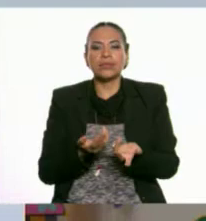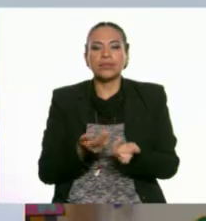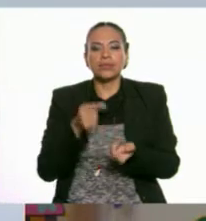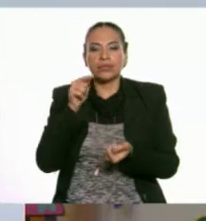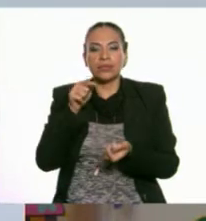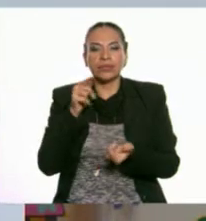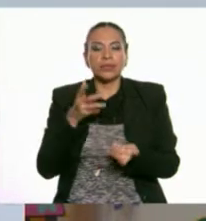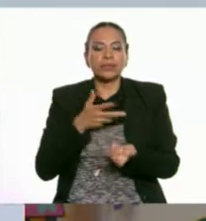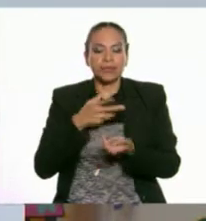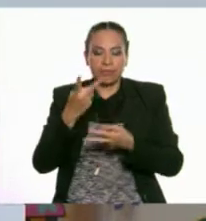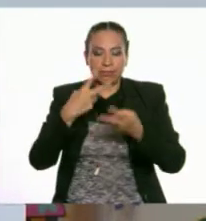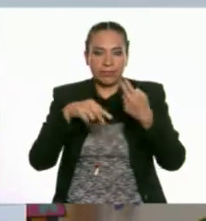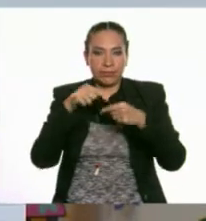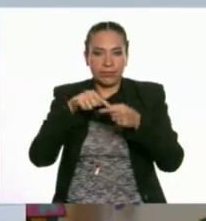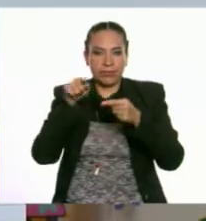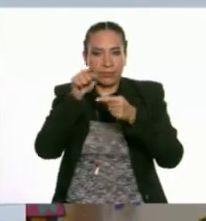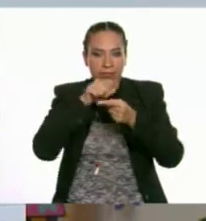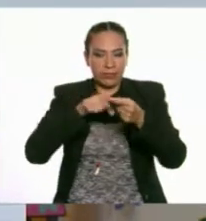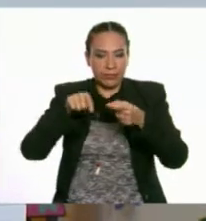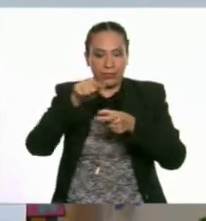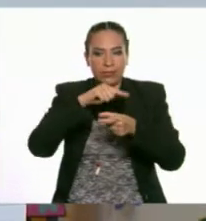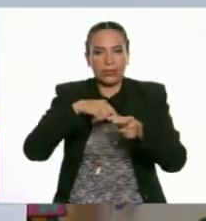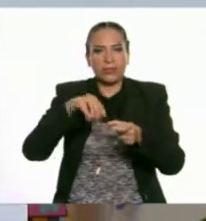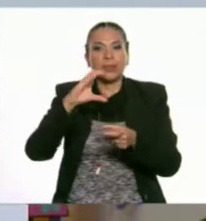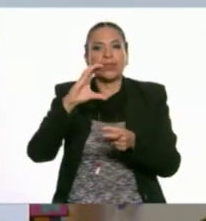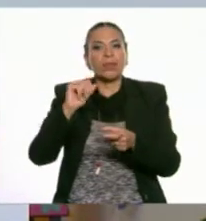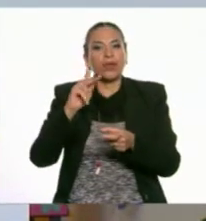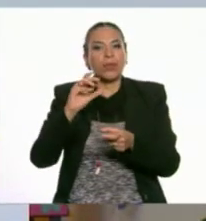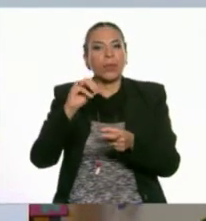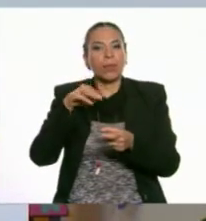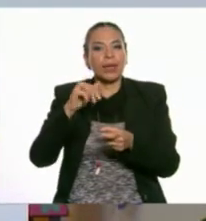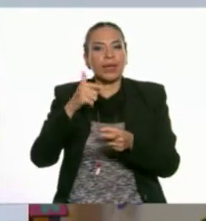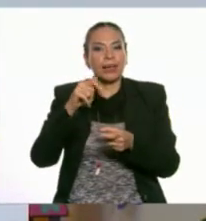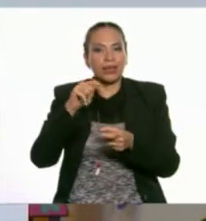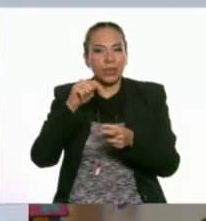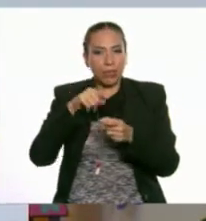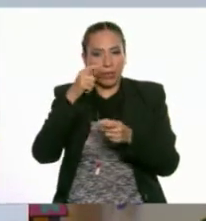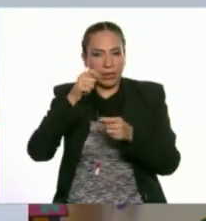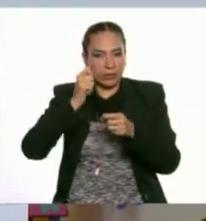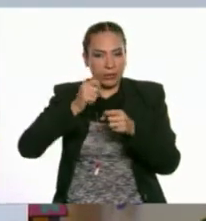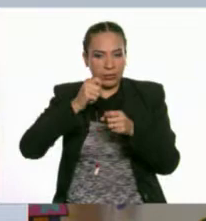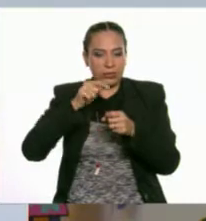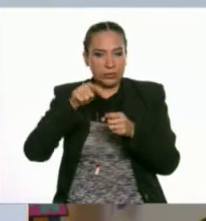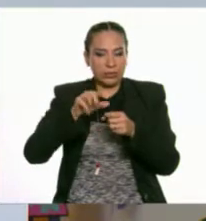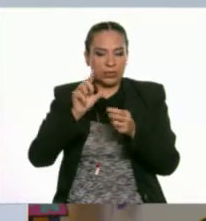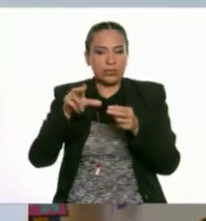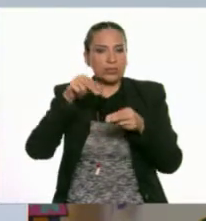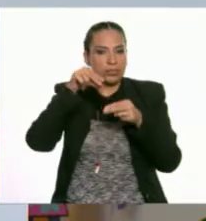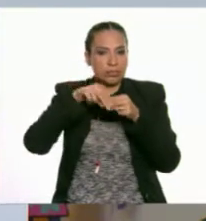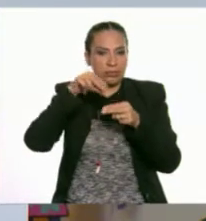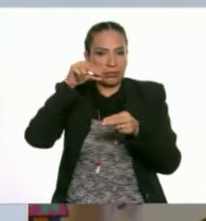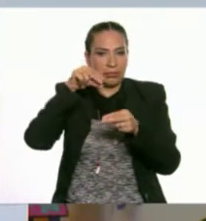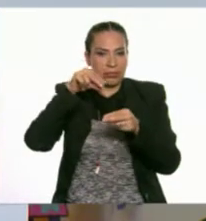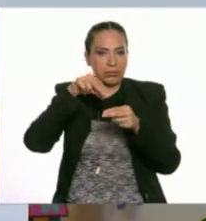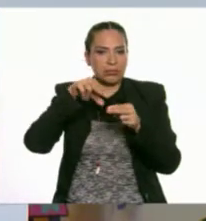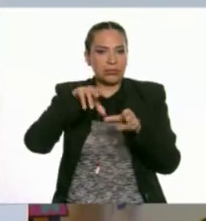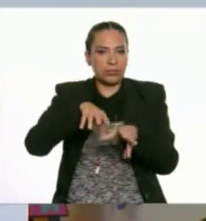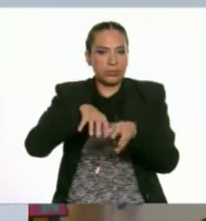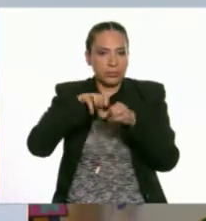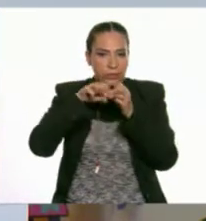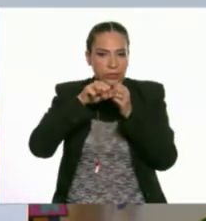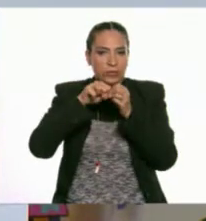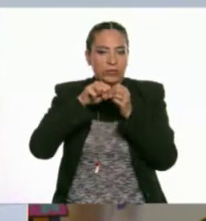es generar un campo magnético en ese clavo, por lo cual nuestro clip se atrae.